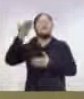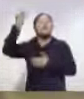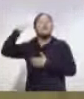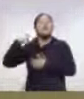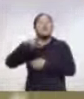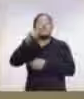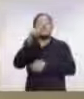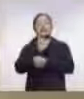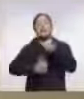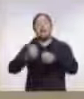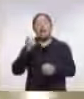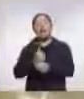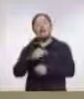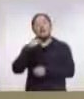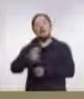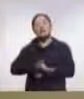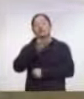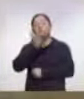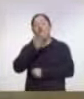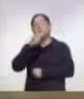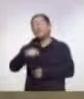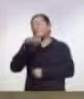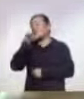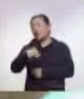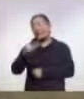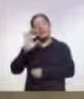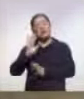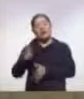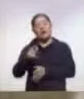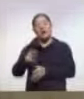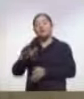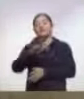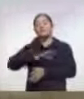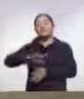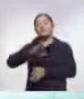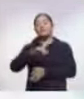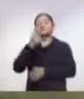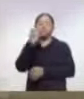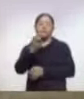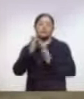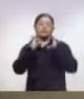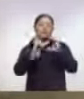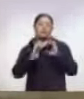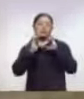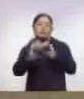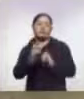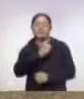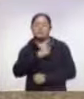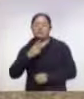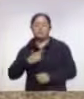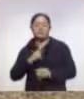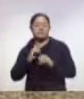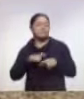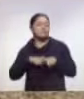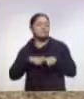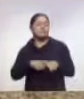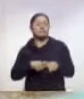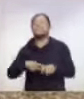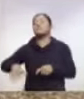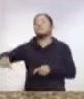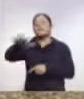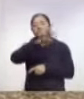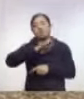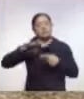este jagüey ha formado parte de la historia de la comunidad, de ahí la importancia de su cuidado y preservación que aplican autoridades y ciudadanos.